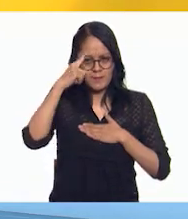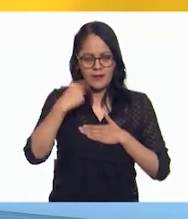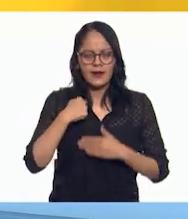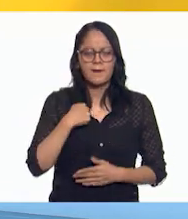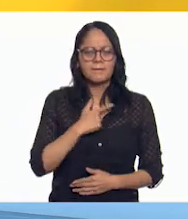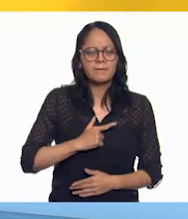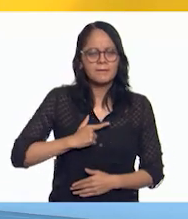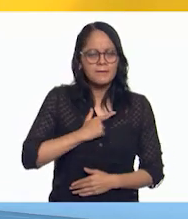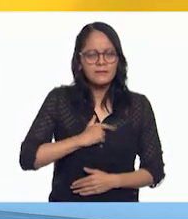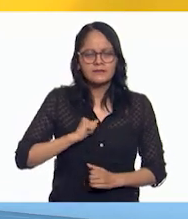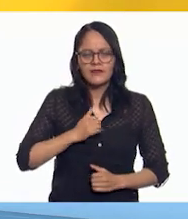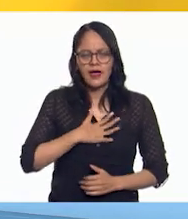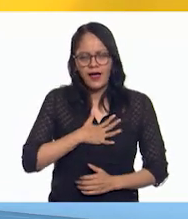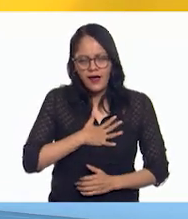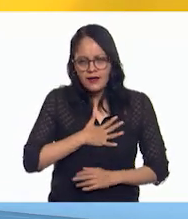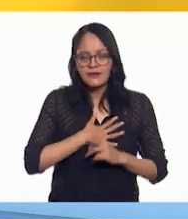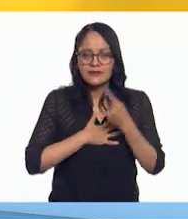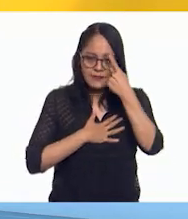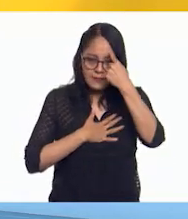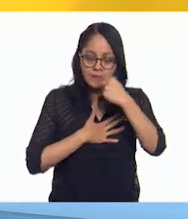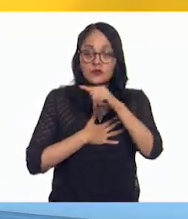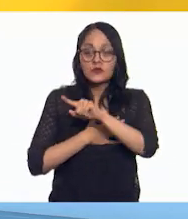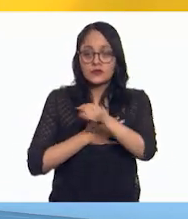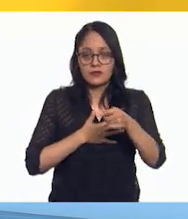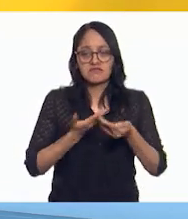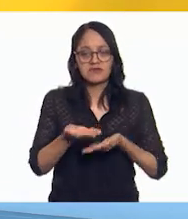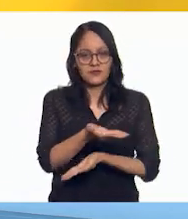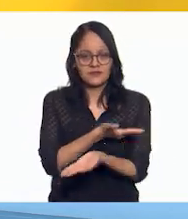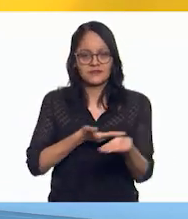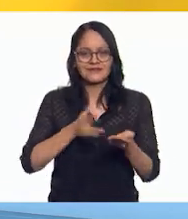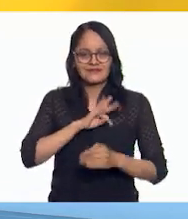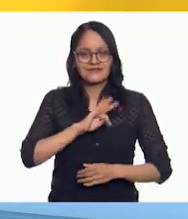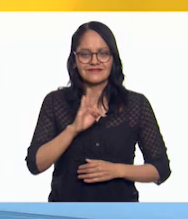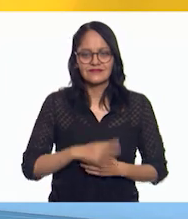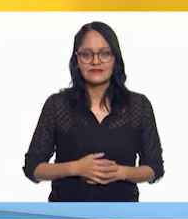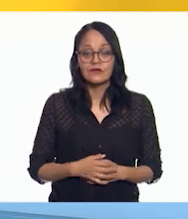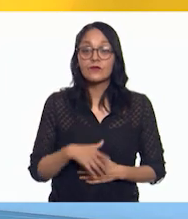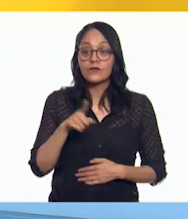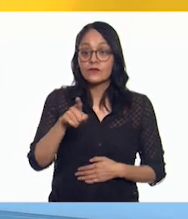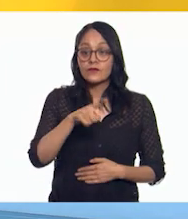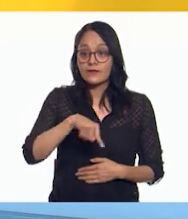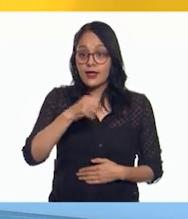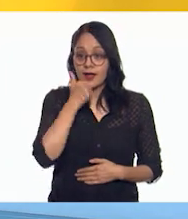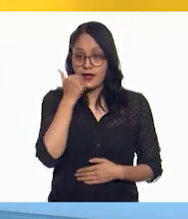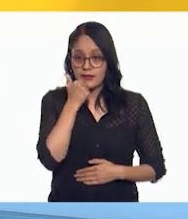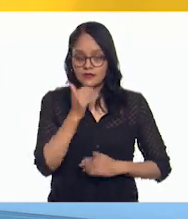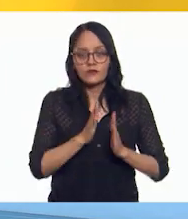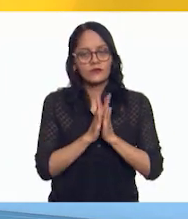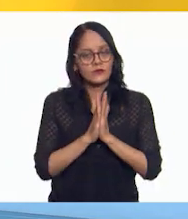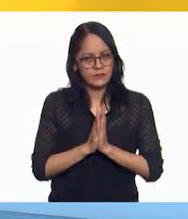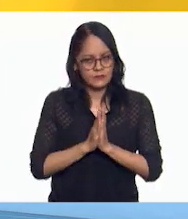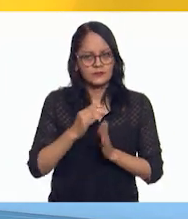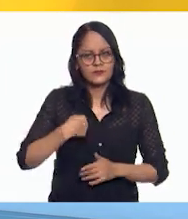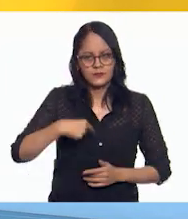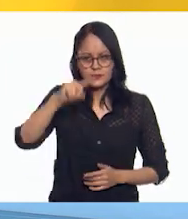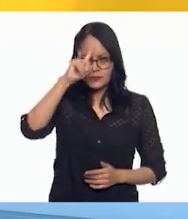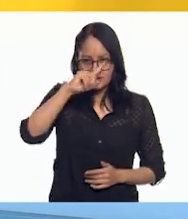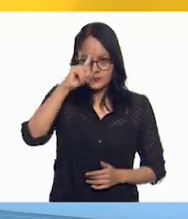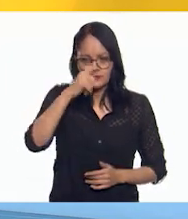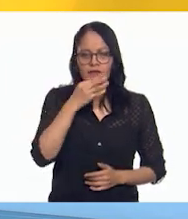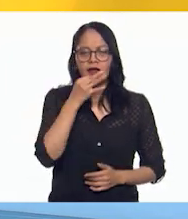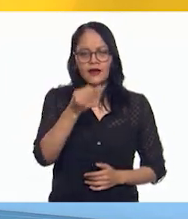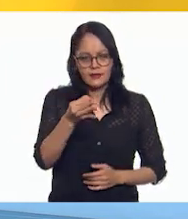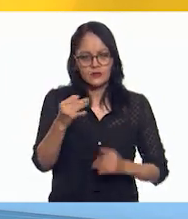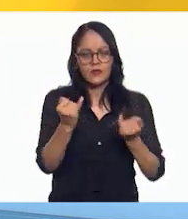pasiones y que busques la manera de compartirlas con otras personas. Estudiantes en casa, les sugiero que busquen y